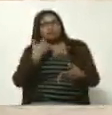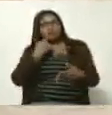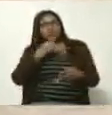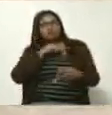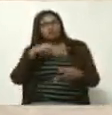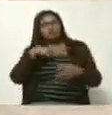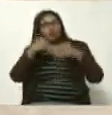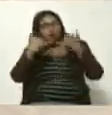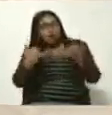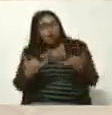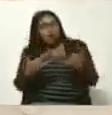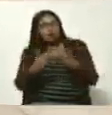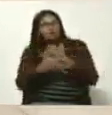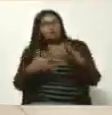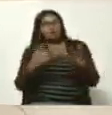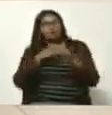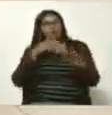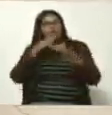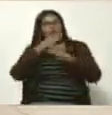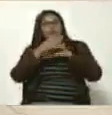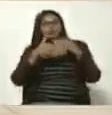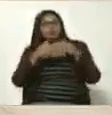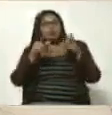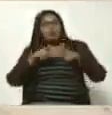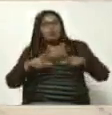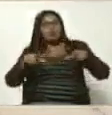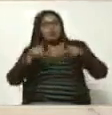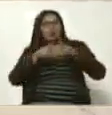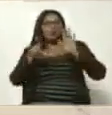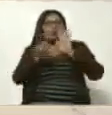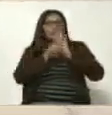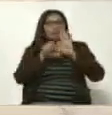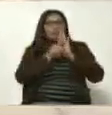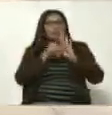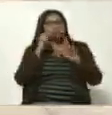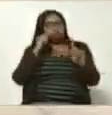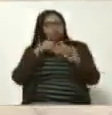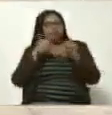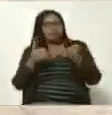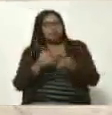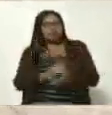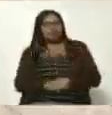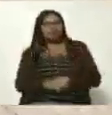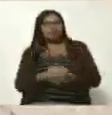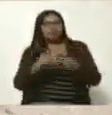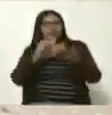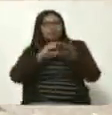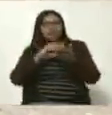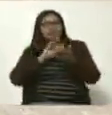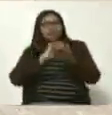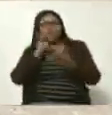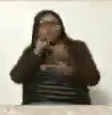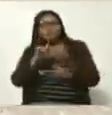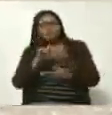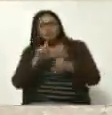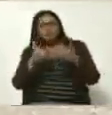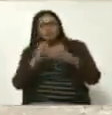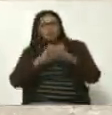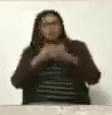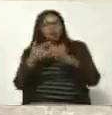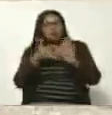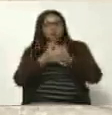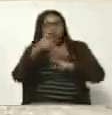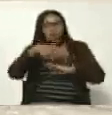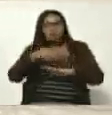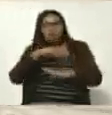que iremos a las instancias legales y pertinentes a establecer las respectivas denuncias, porque lo que pasó aquí